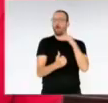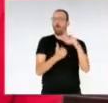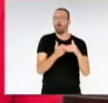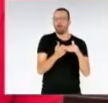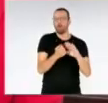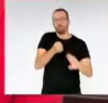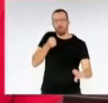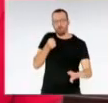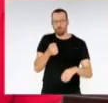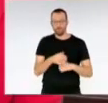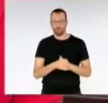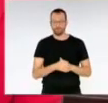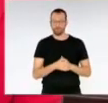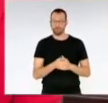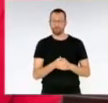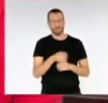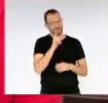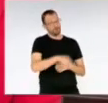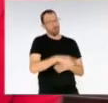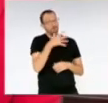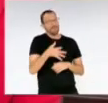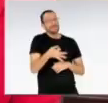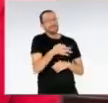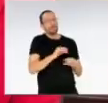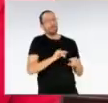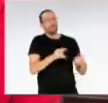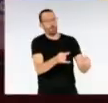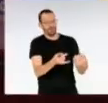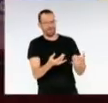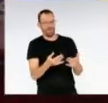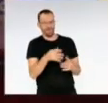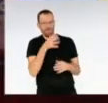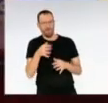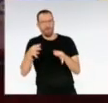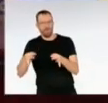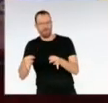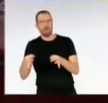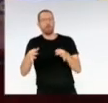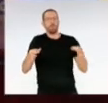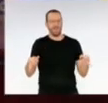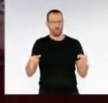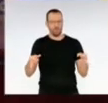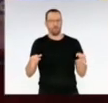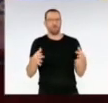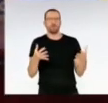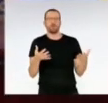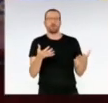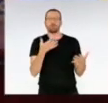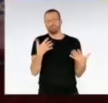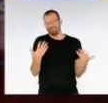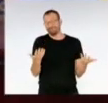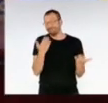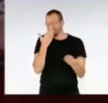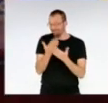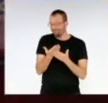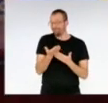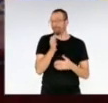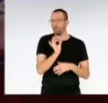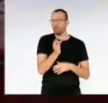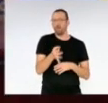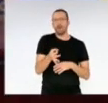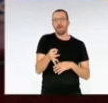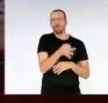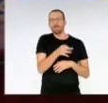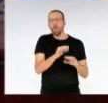único problema que viene aparejado a esa doble insularidad, ¿no? Ciertamente, sí. La doble insularidad tiene que ver con muchas cosas, el